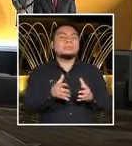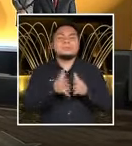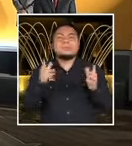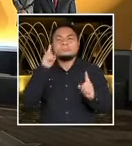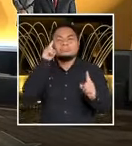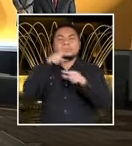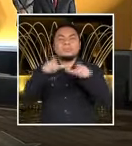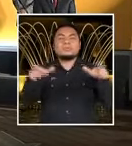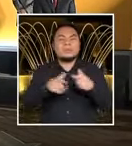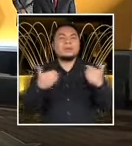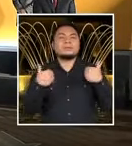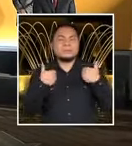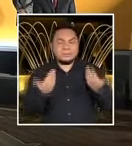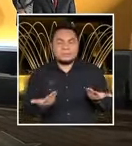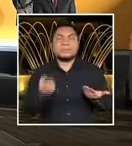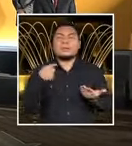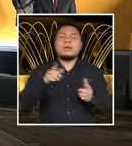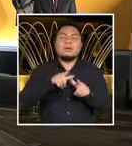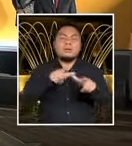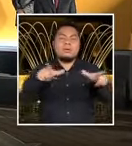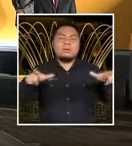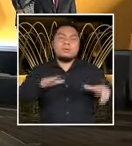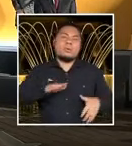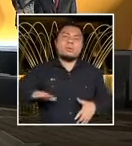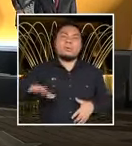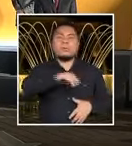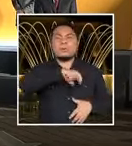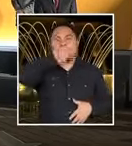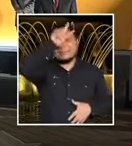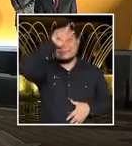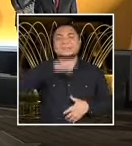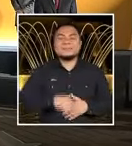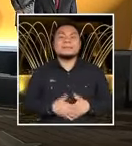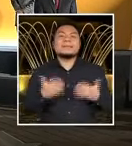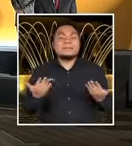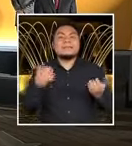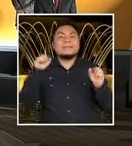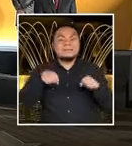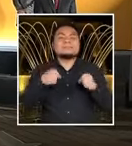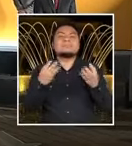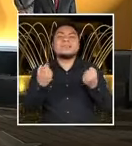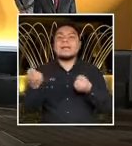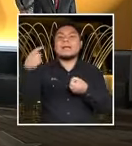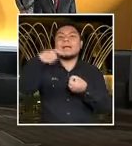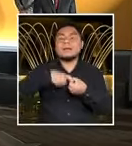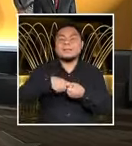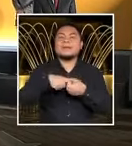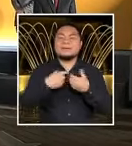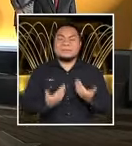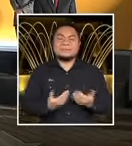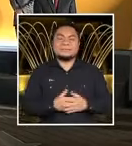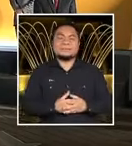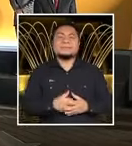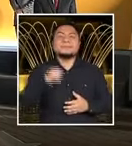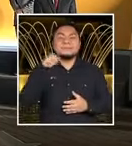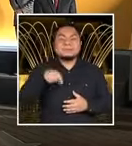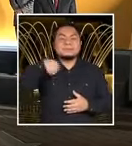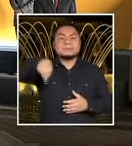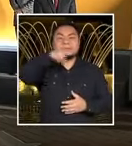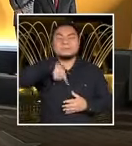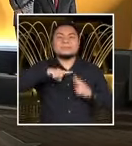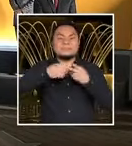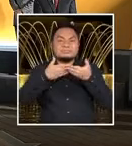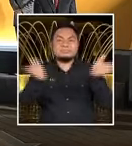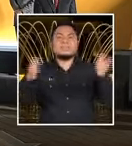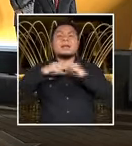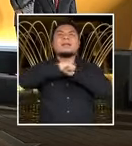destinos turísticos que tenemos a lo largo y ancho de nuestro país. De esta manera entonces han participado de nuestro lanzamiento